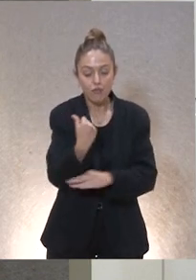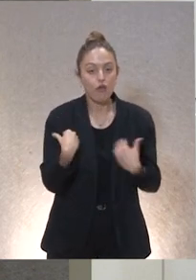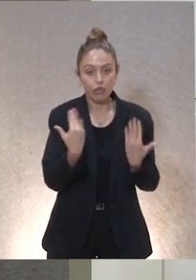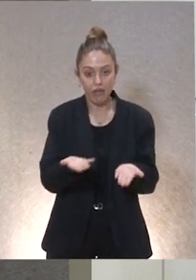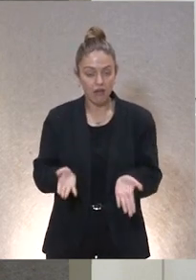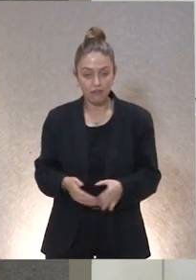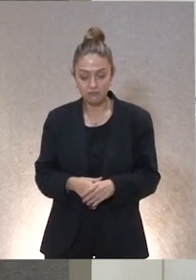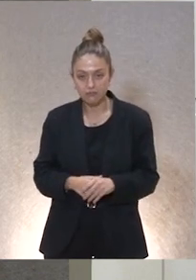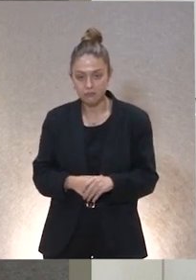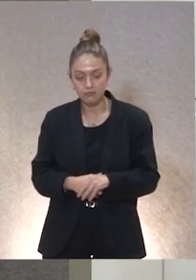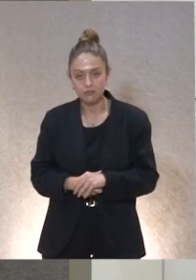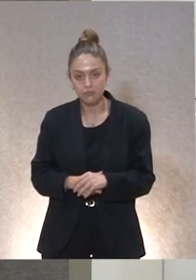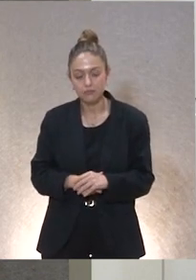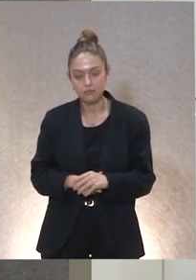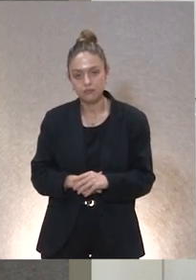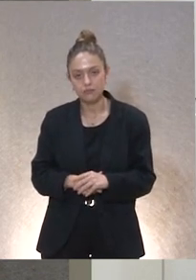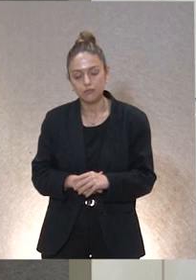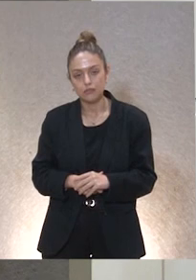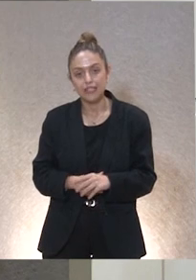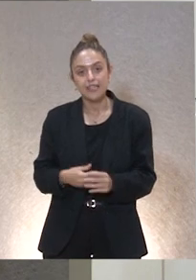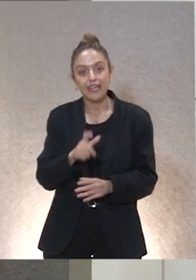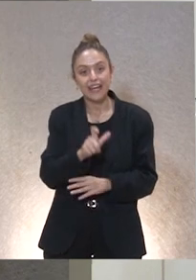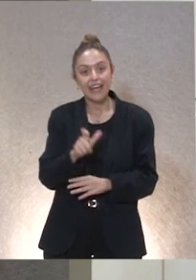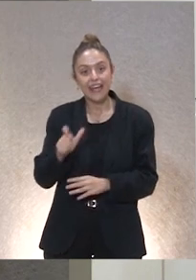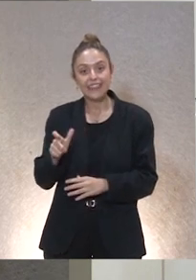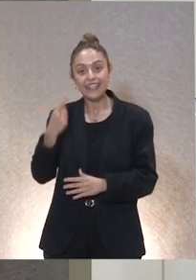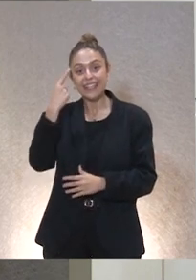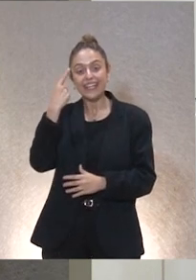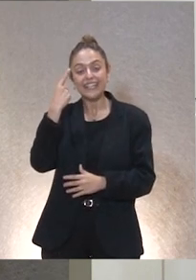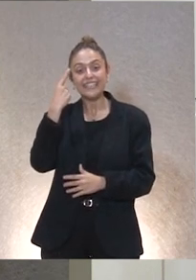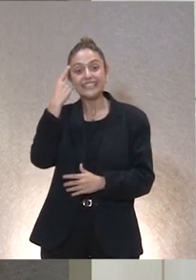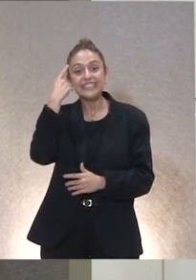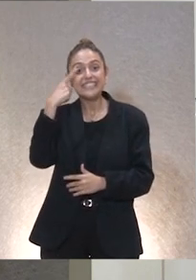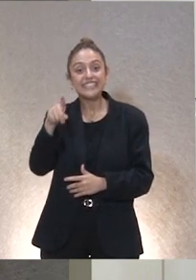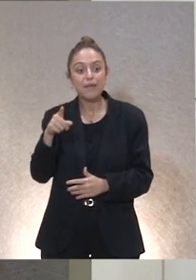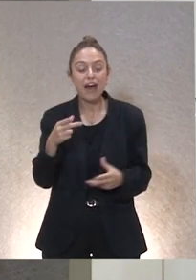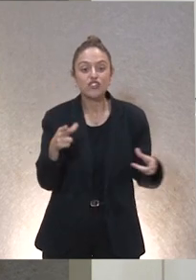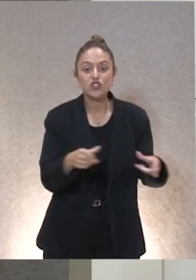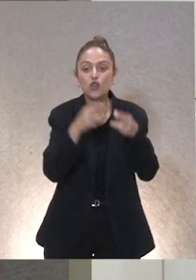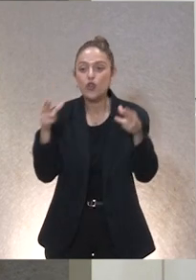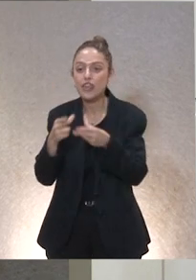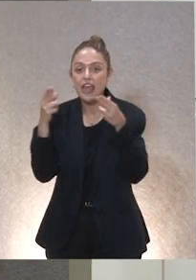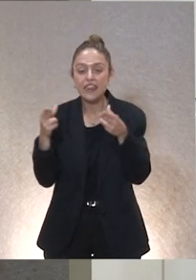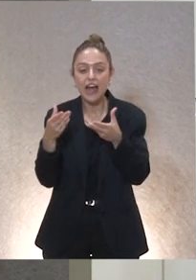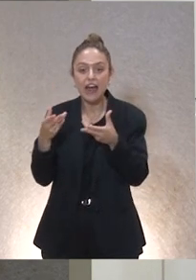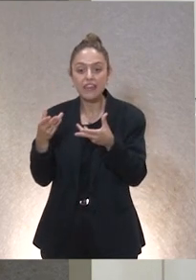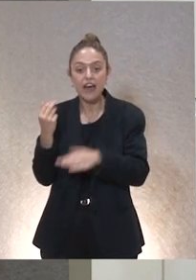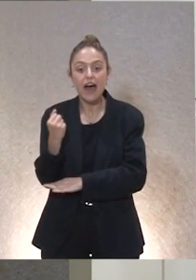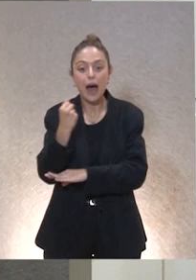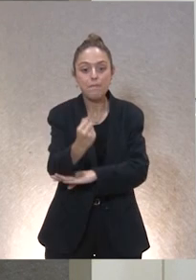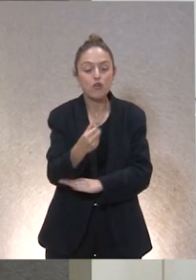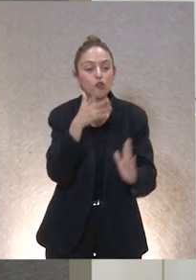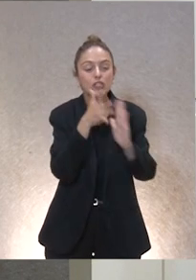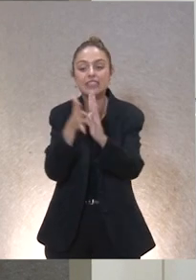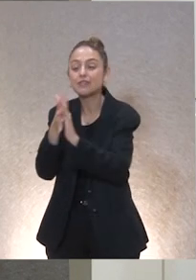Eh que eh sepa eh transmitir también a la sociedad eh Cómo prestar esos